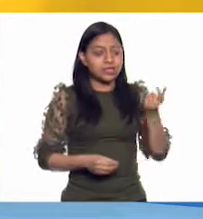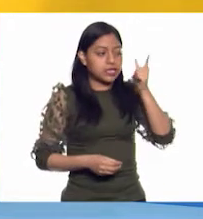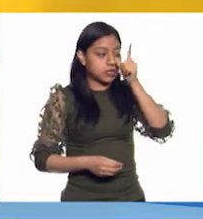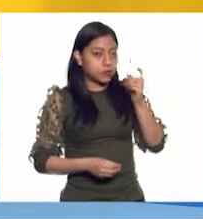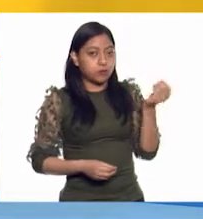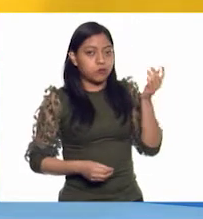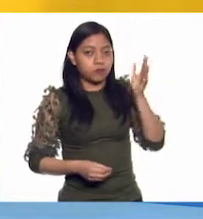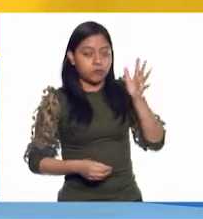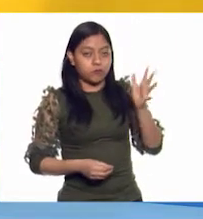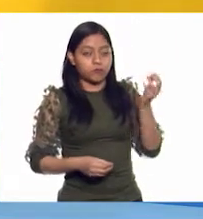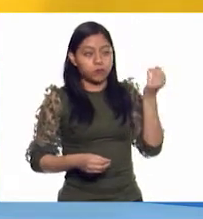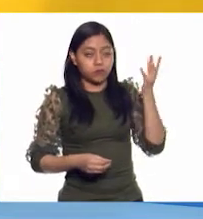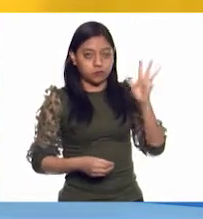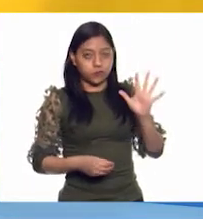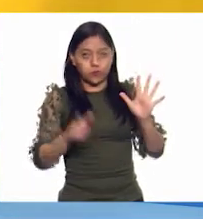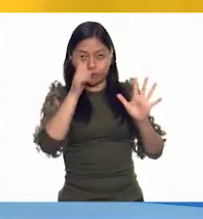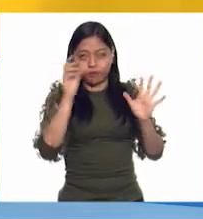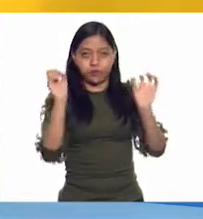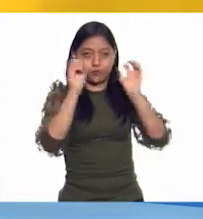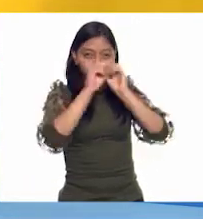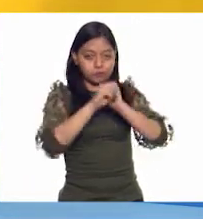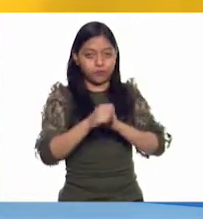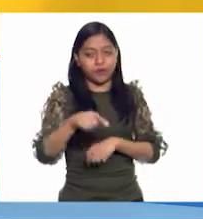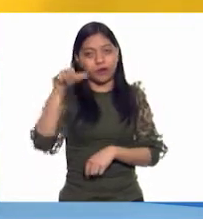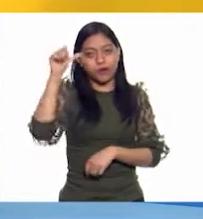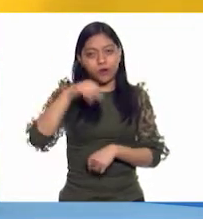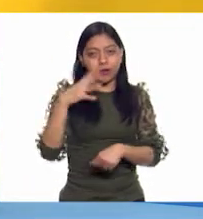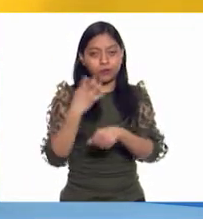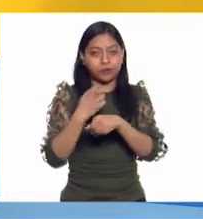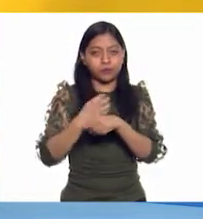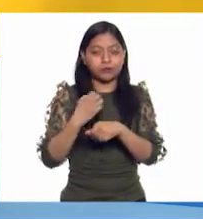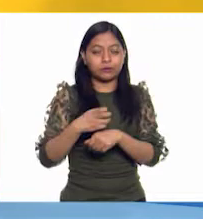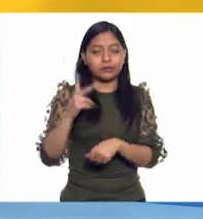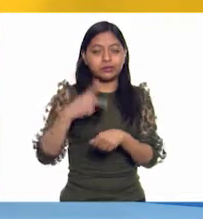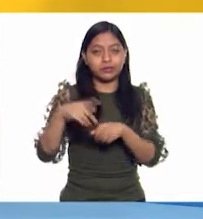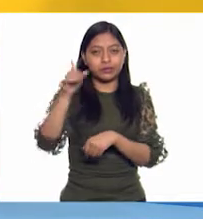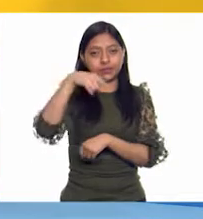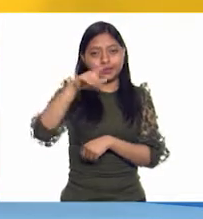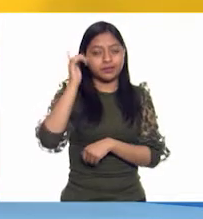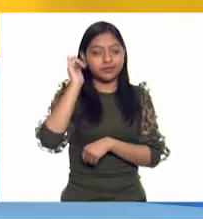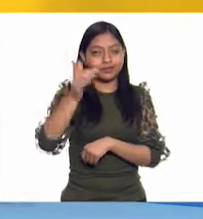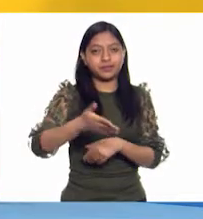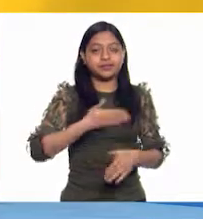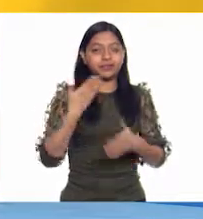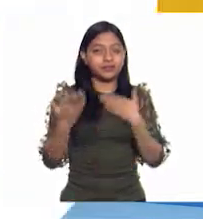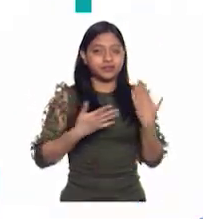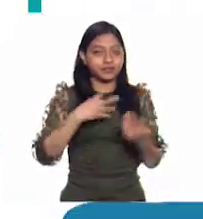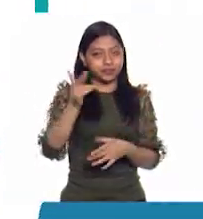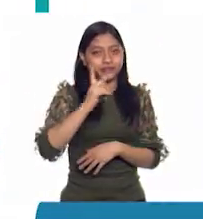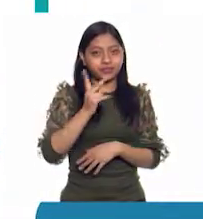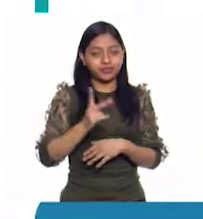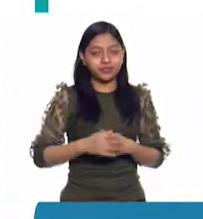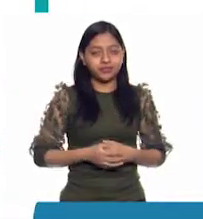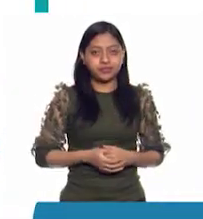y de Luna, de Ciencias Naturales de 4º grado. Y espero que lo hayan disfrutado tanto como el maestro Pedro y yo.